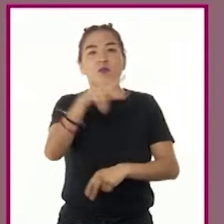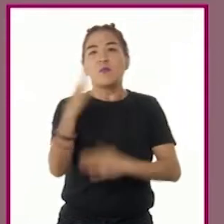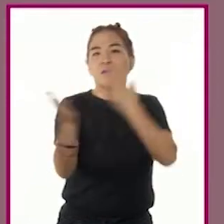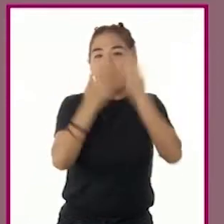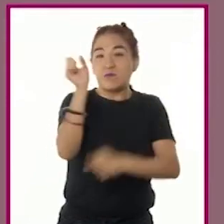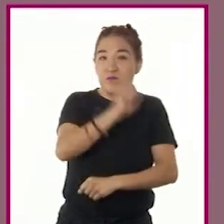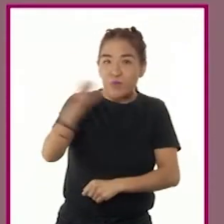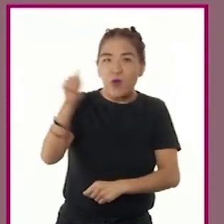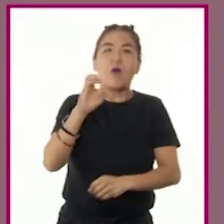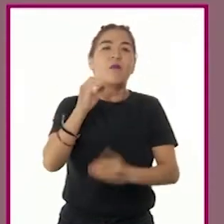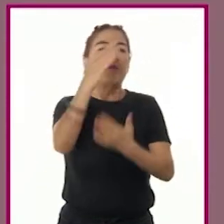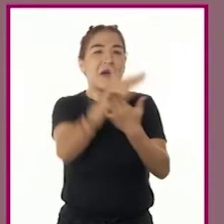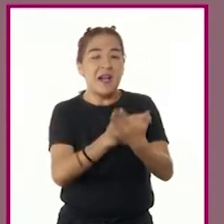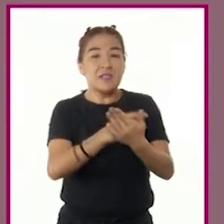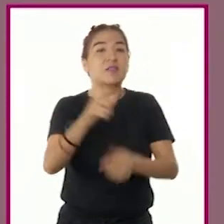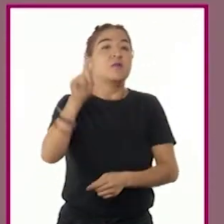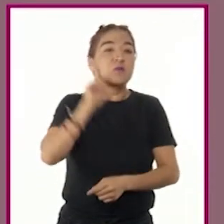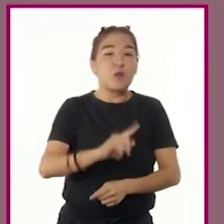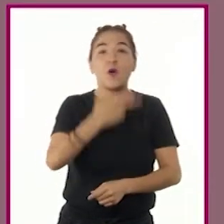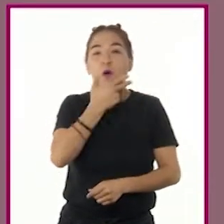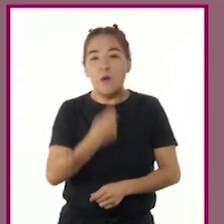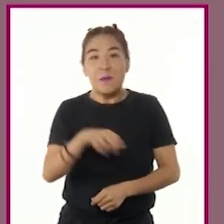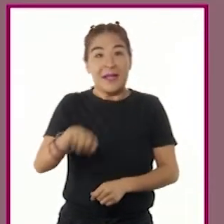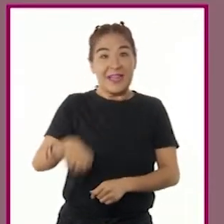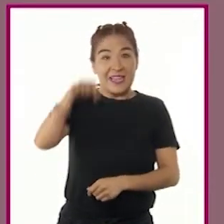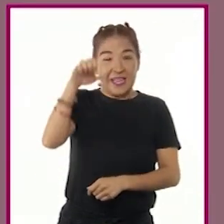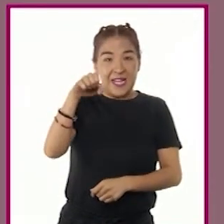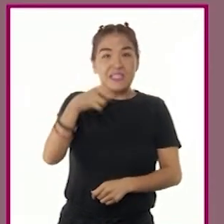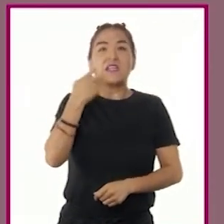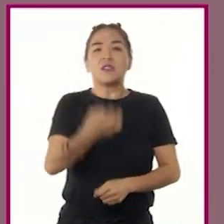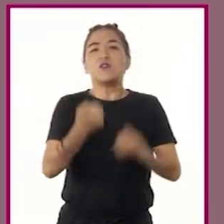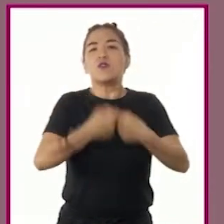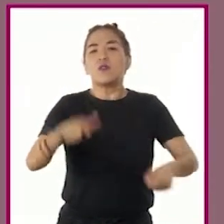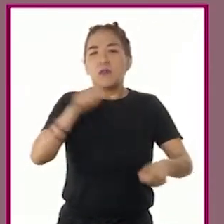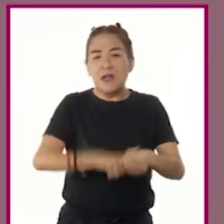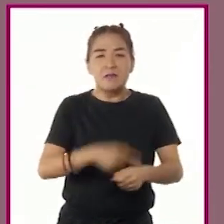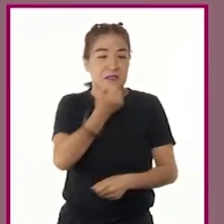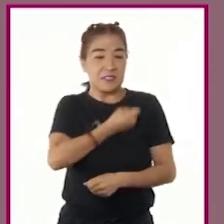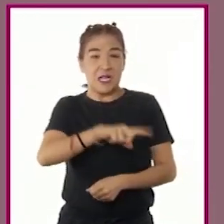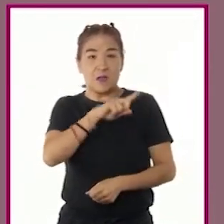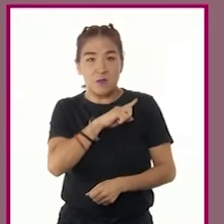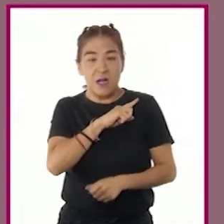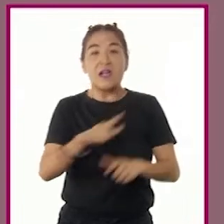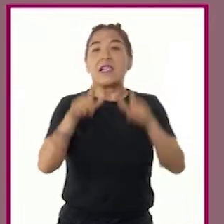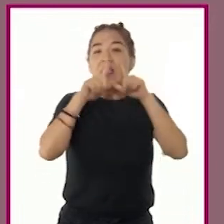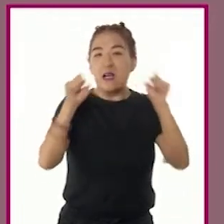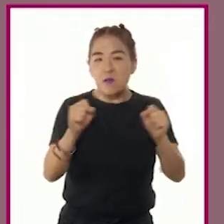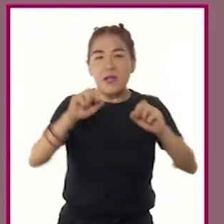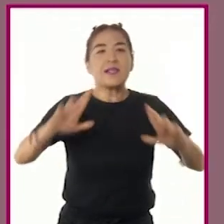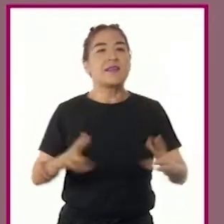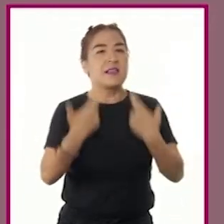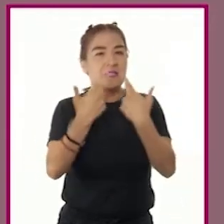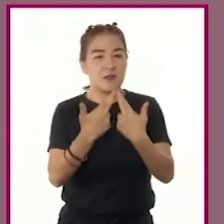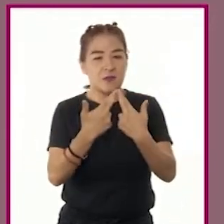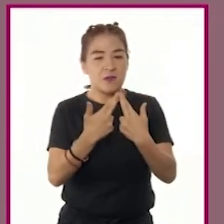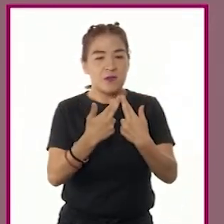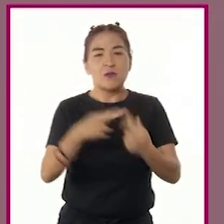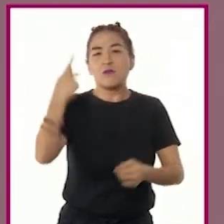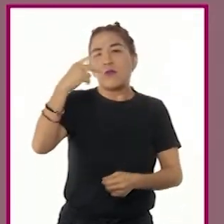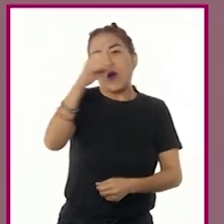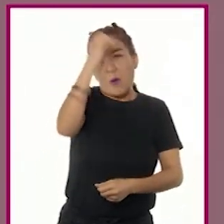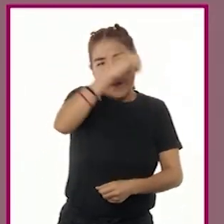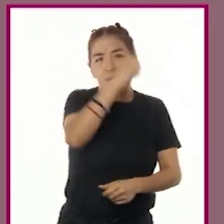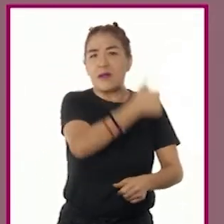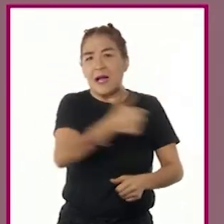el sexo, la edad, la condición social, económica y de salud, la lengua, la religión, las